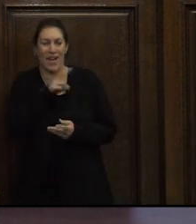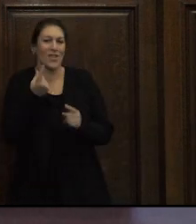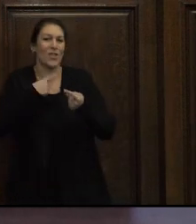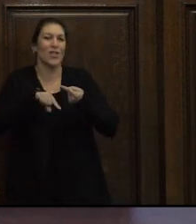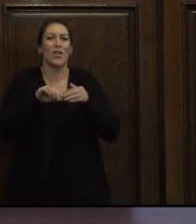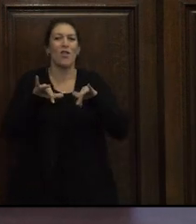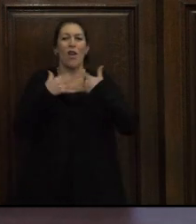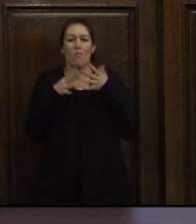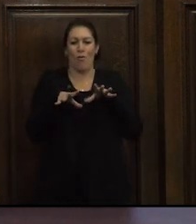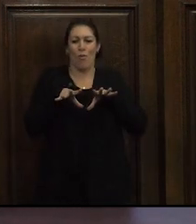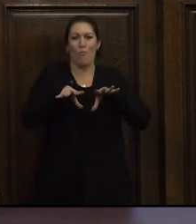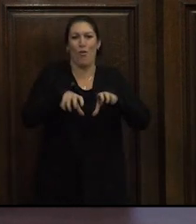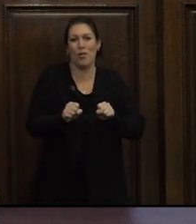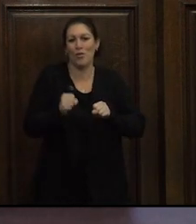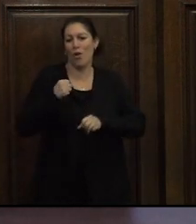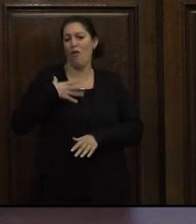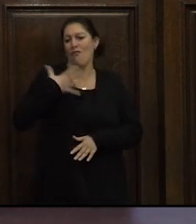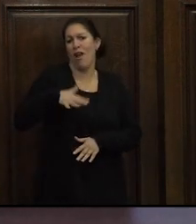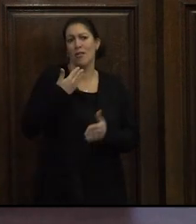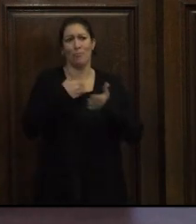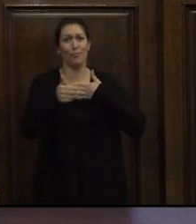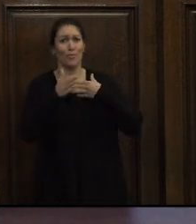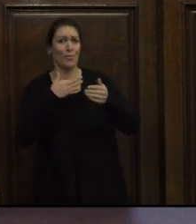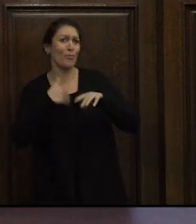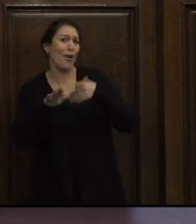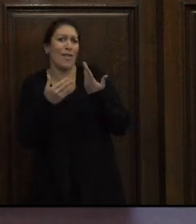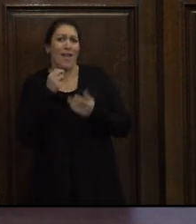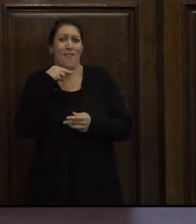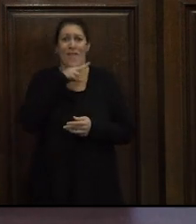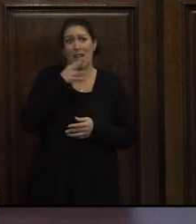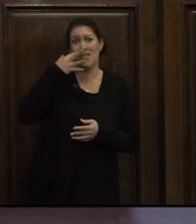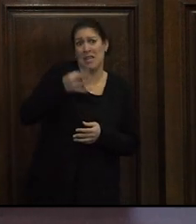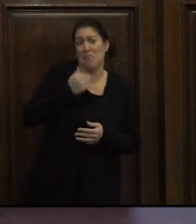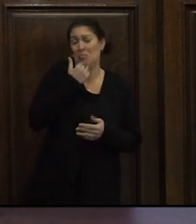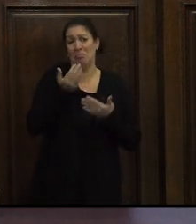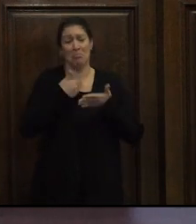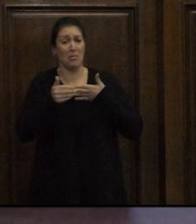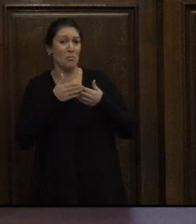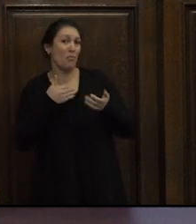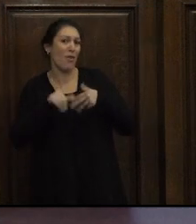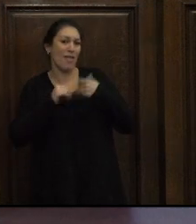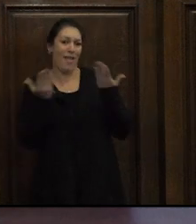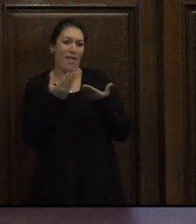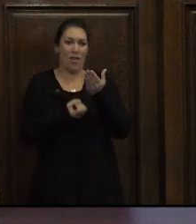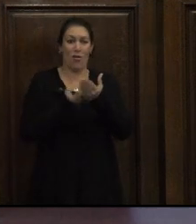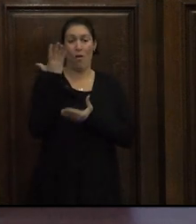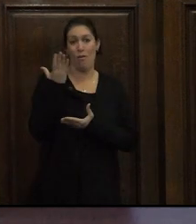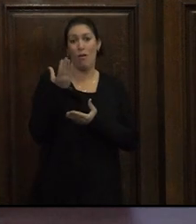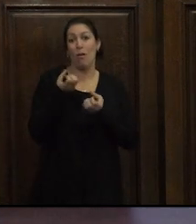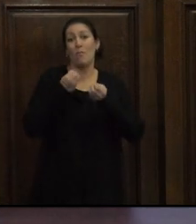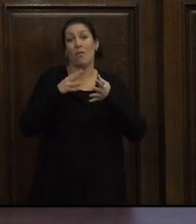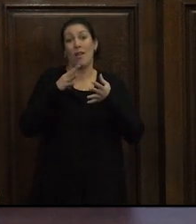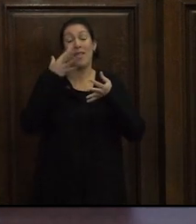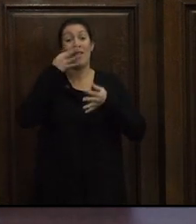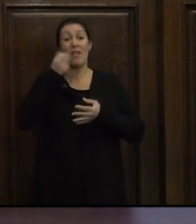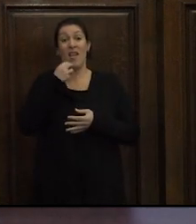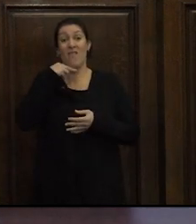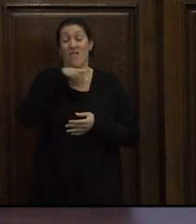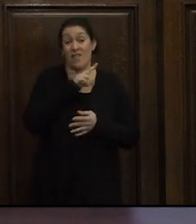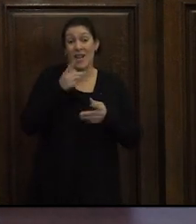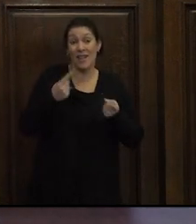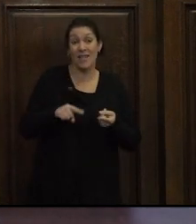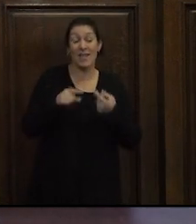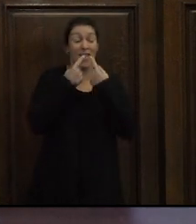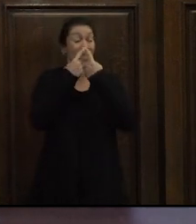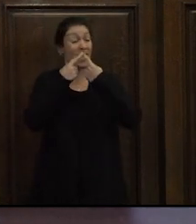lo tanto, no tiene ningún compromiso con los valores, aunque fueran hipócritas, de la era moderna, porque la hipocresía tiene